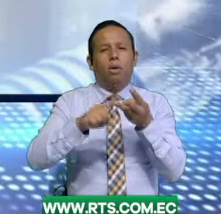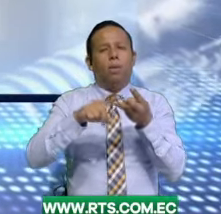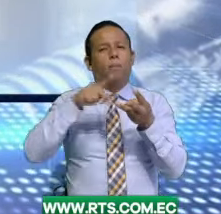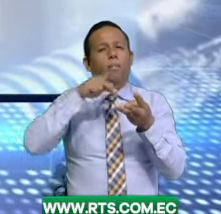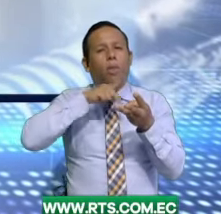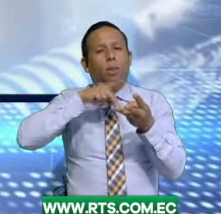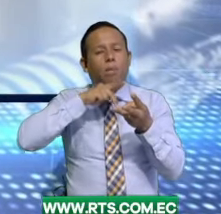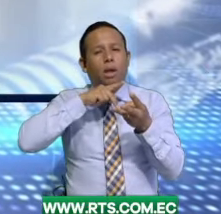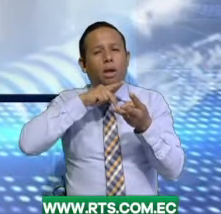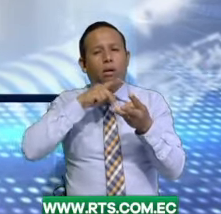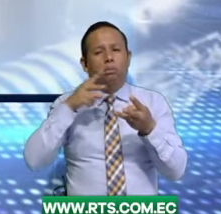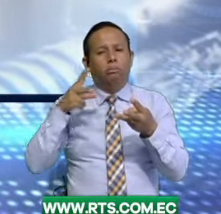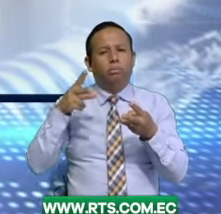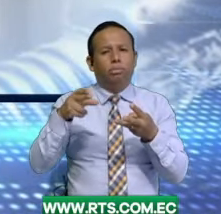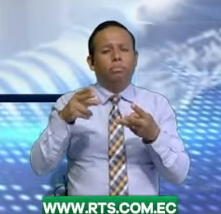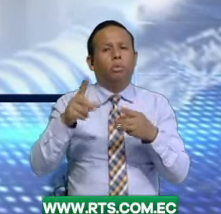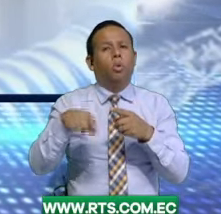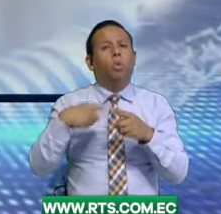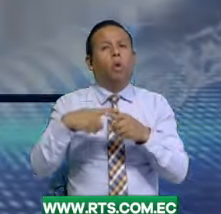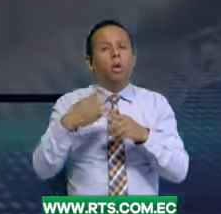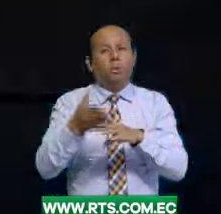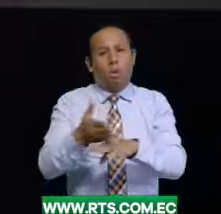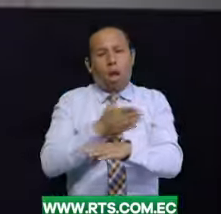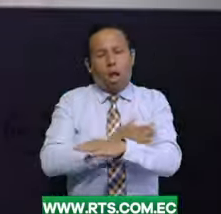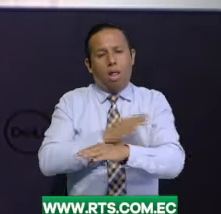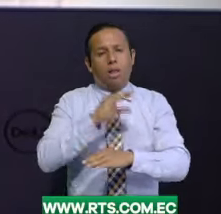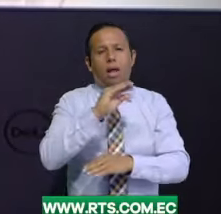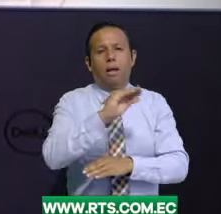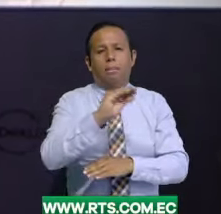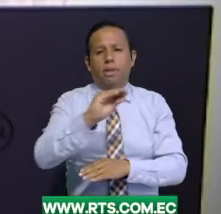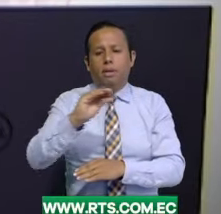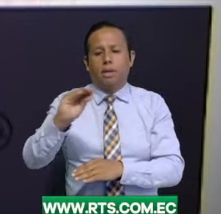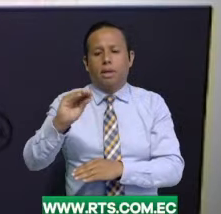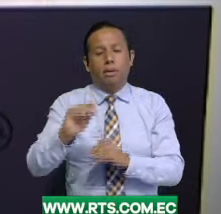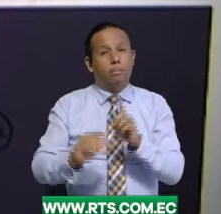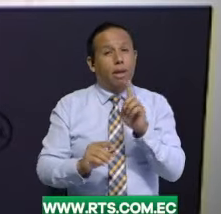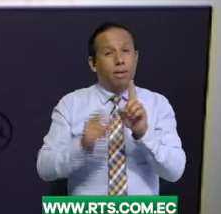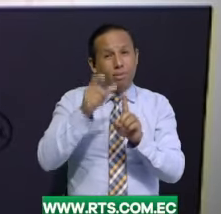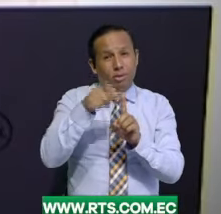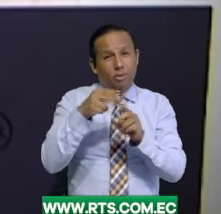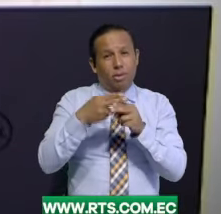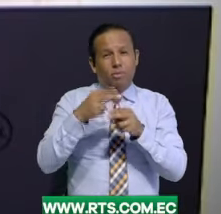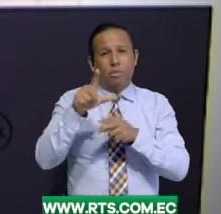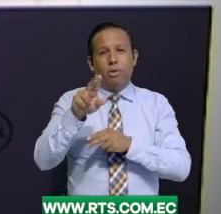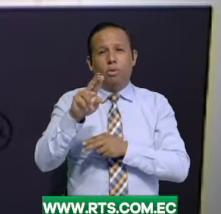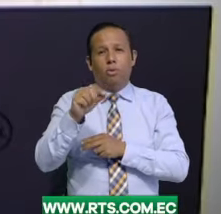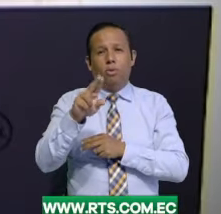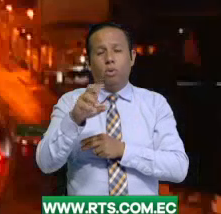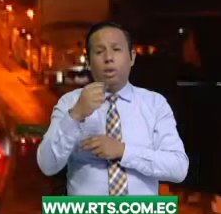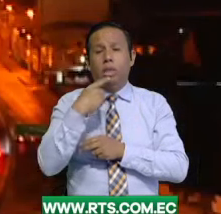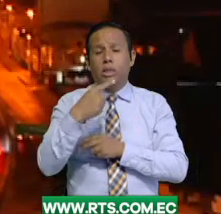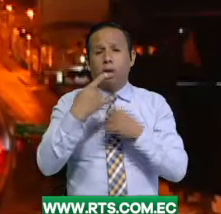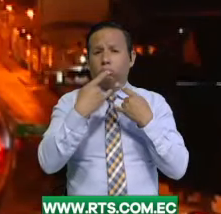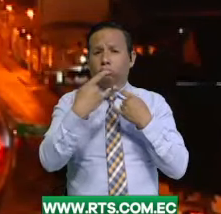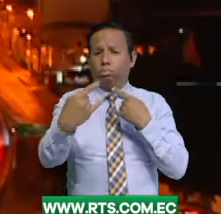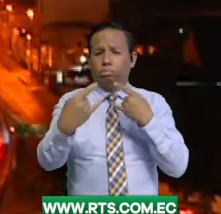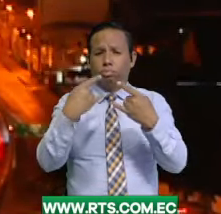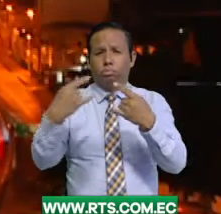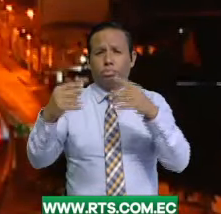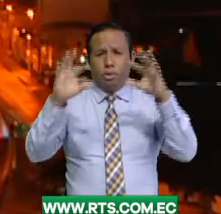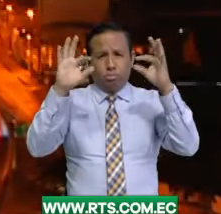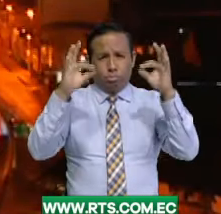cuyos cortes serán avisados previamente. Sin embargo, Luque aclaró que el suministro regular de energía depende